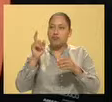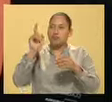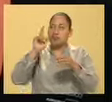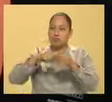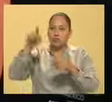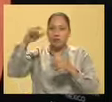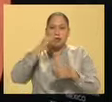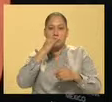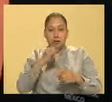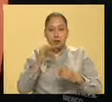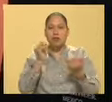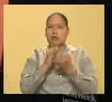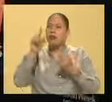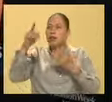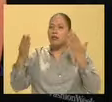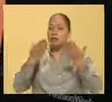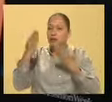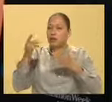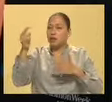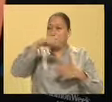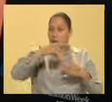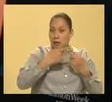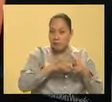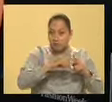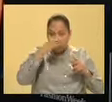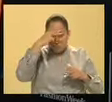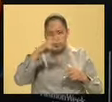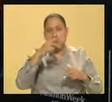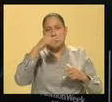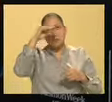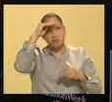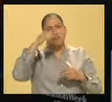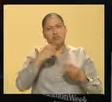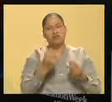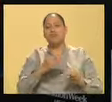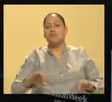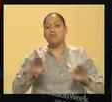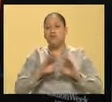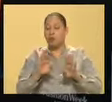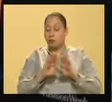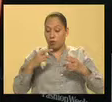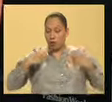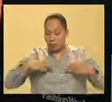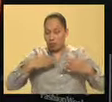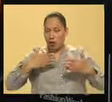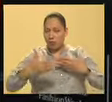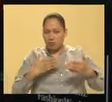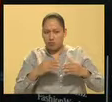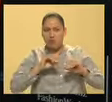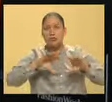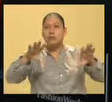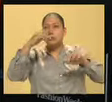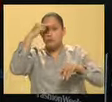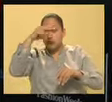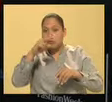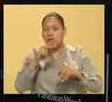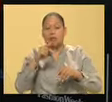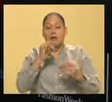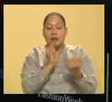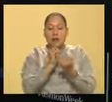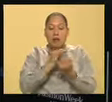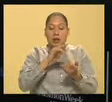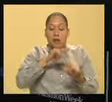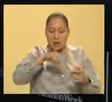de Italia y empezar en México, pensé que era bien importante el hacer moda en México y apoyar la moda mexicana y hacer moda desde